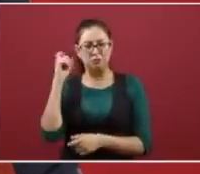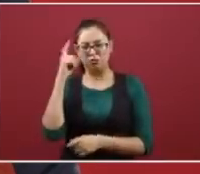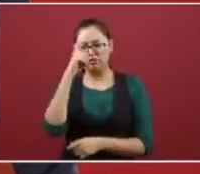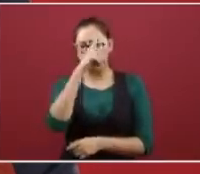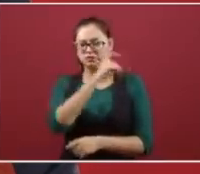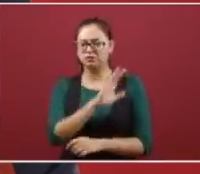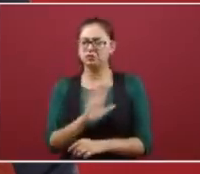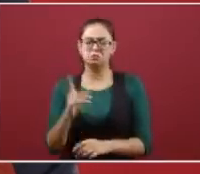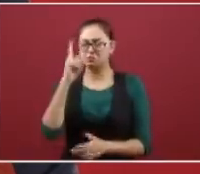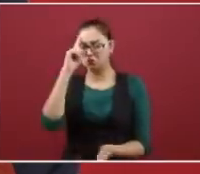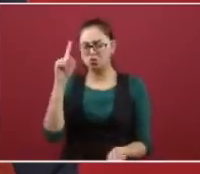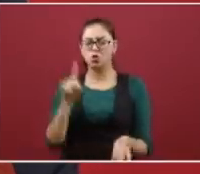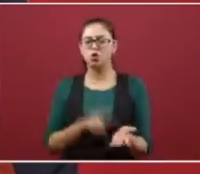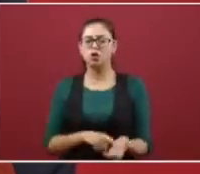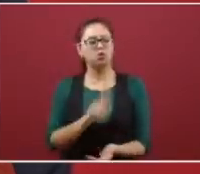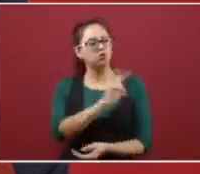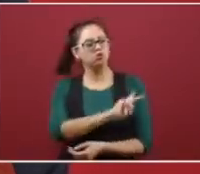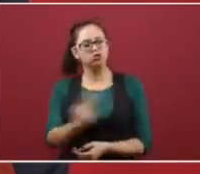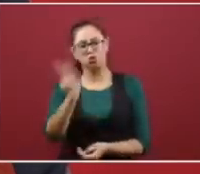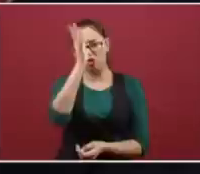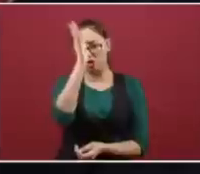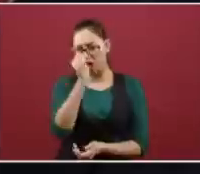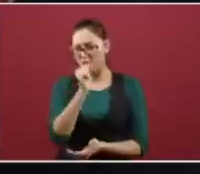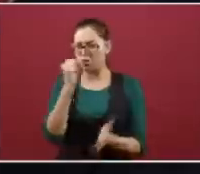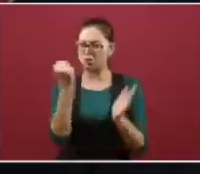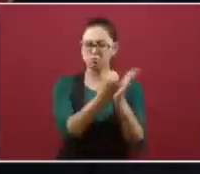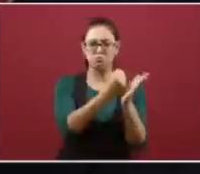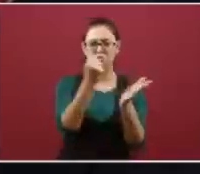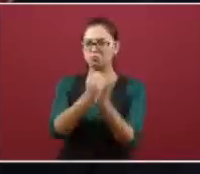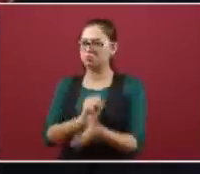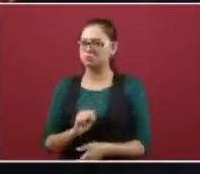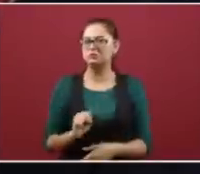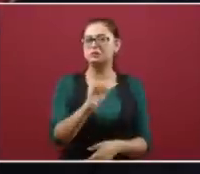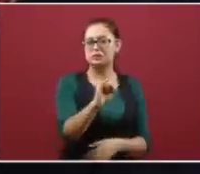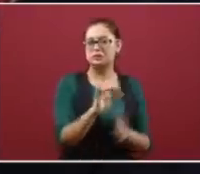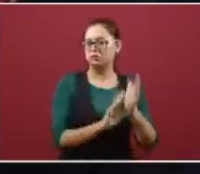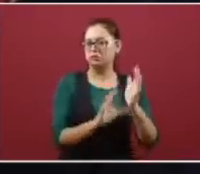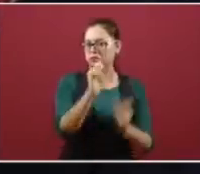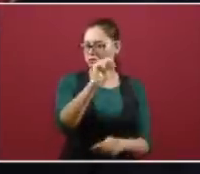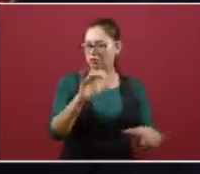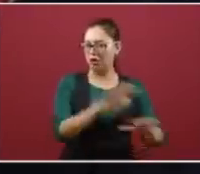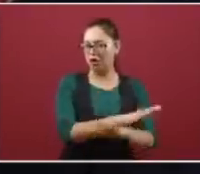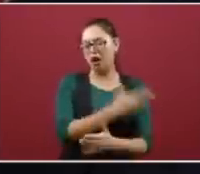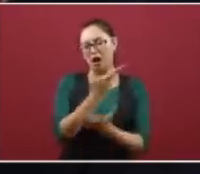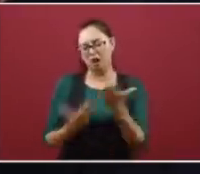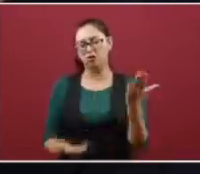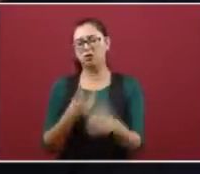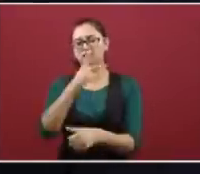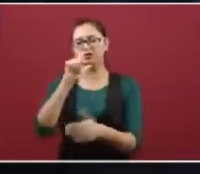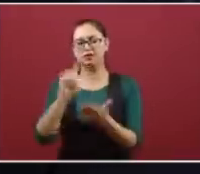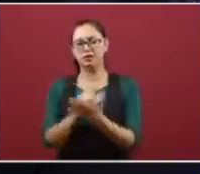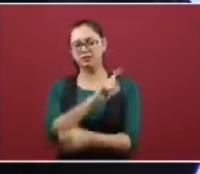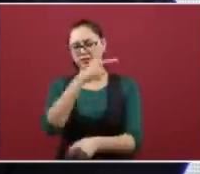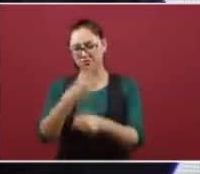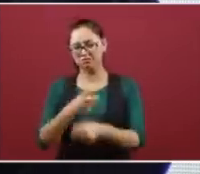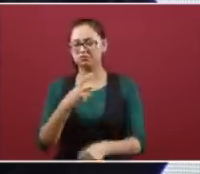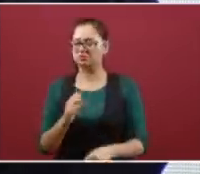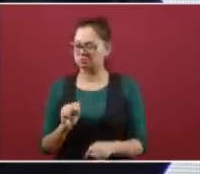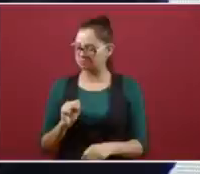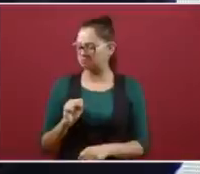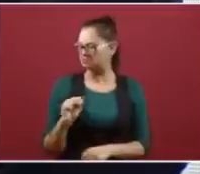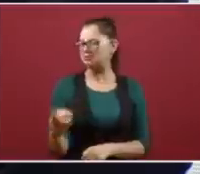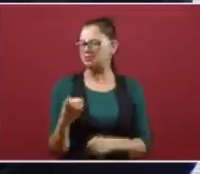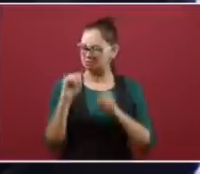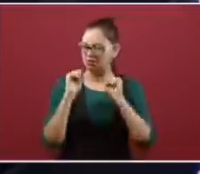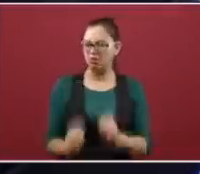seguramente será de la misma manera en las reformas secundarias toda vez que han sido planteadas a partir del consenso